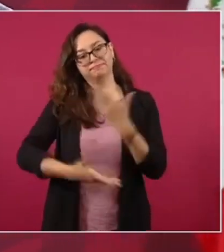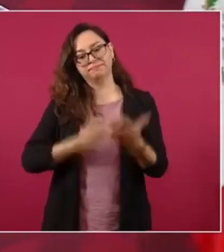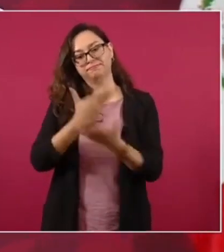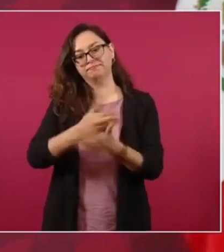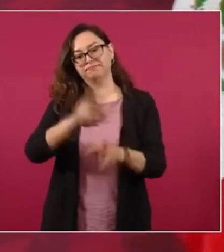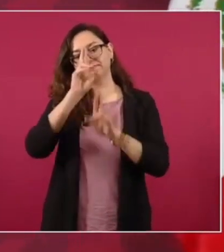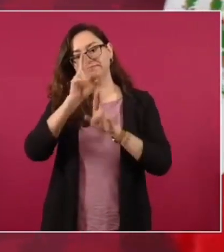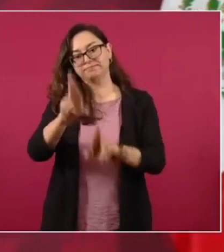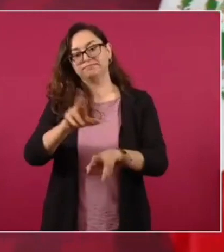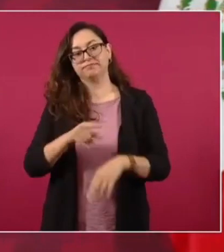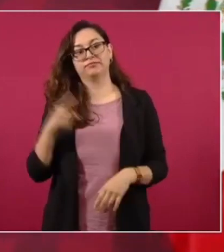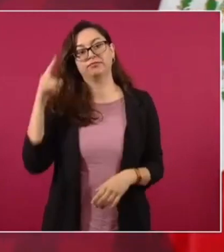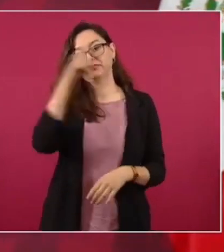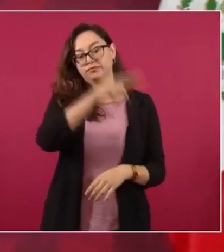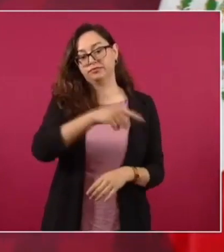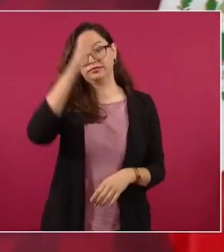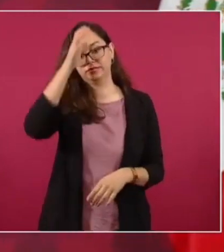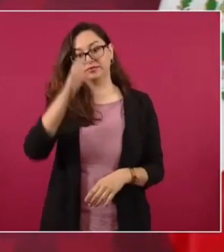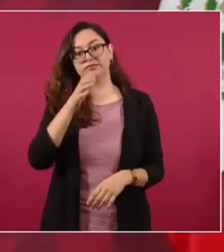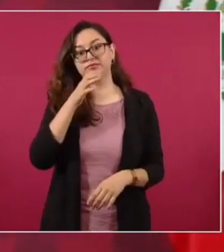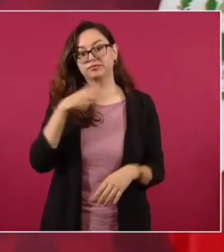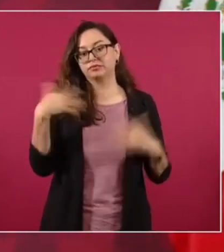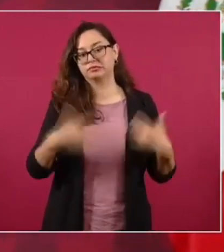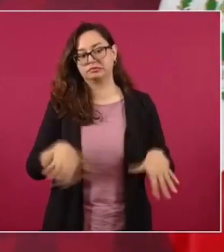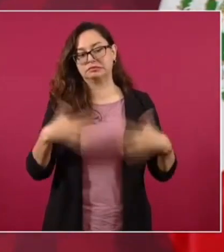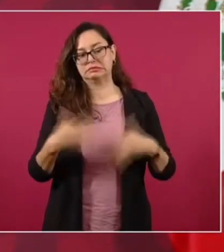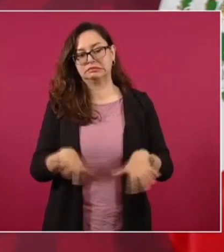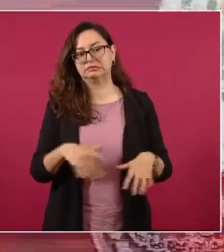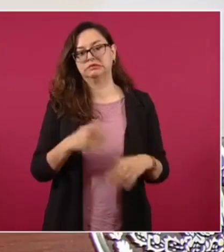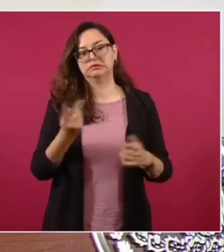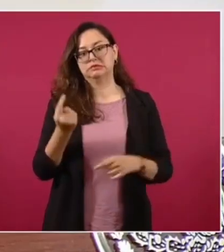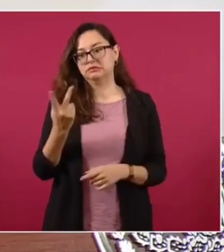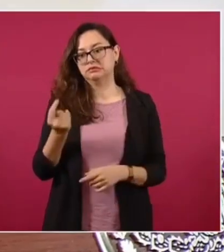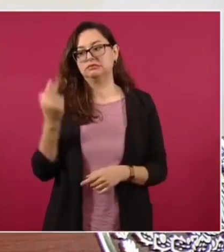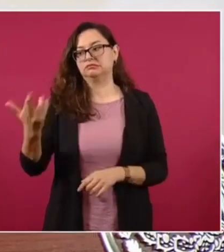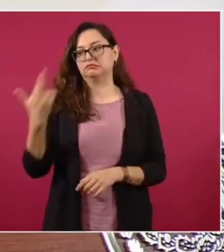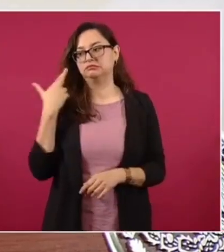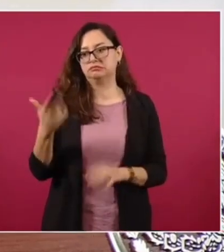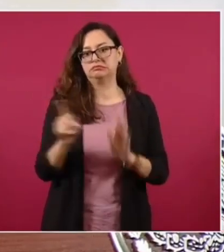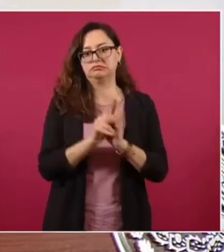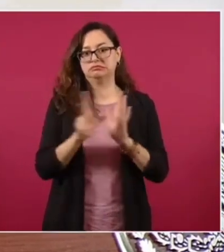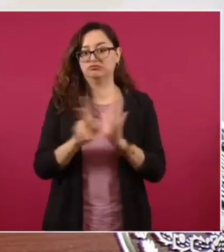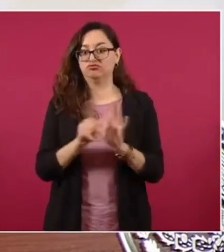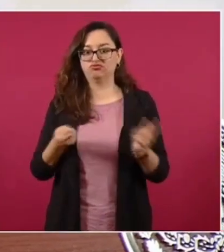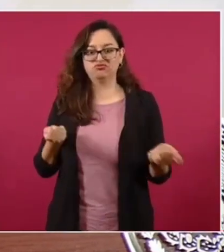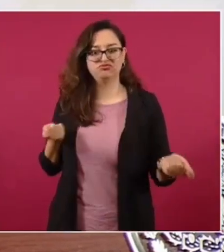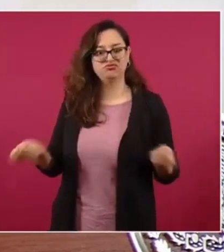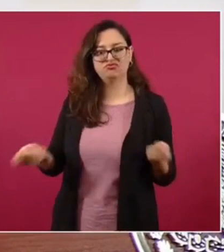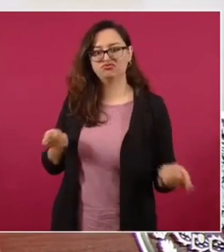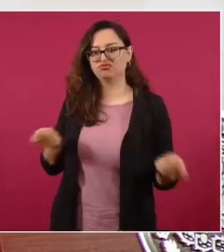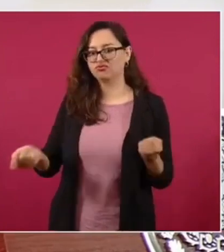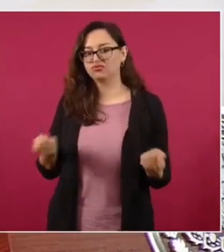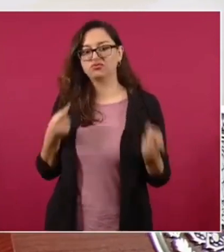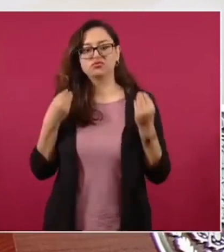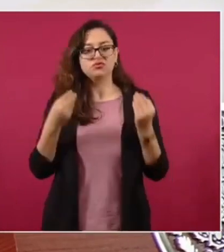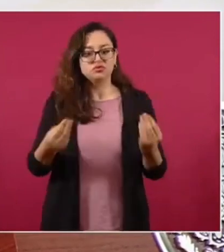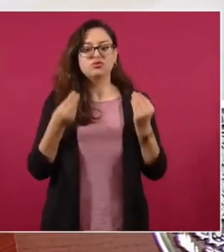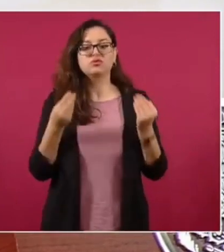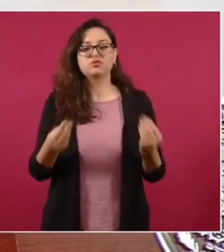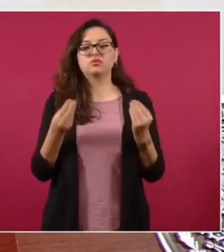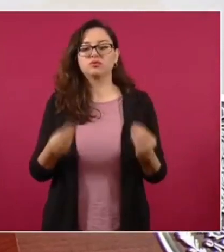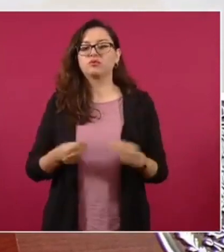siempre ha habido mucho control de los medios. Es de los estados